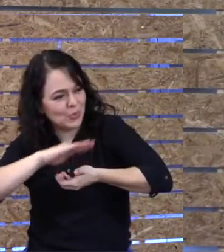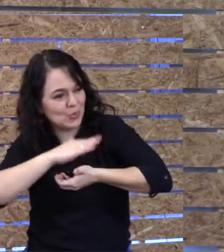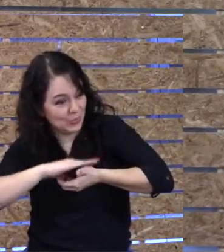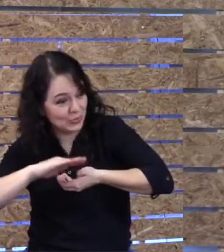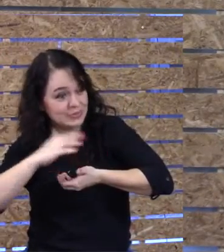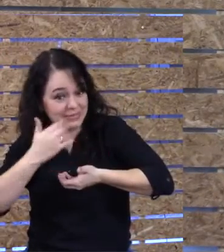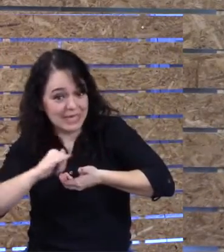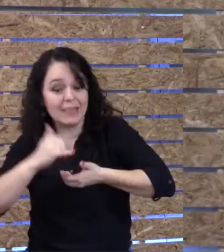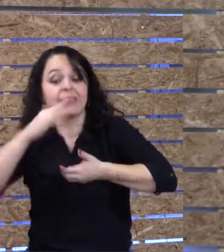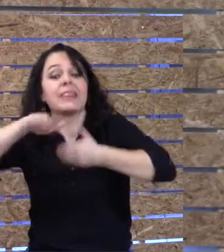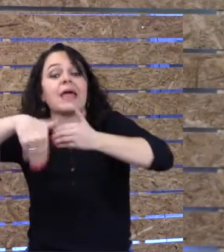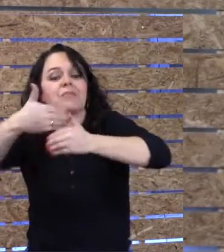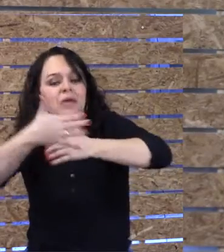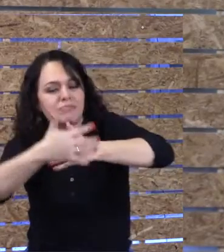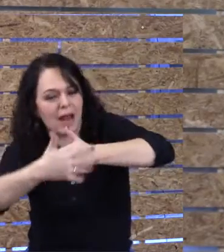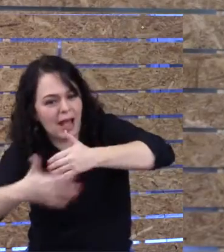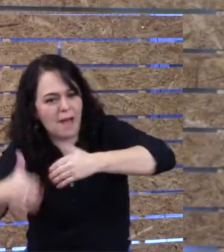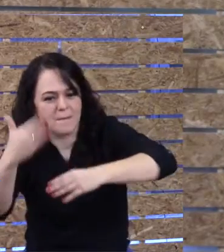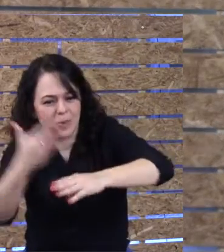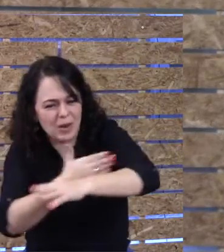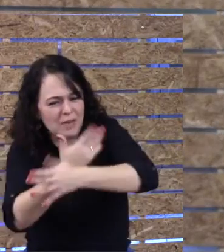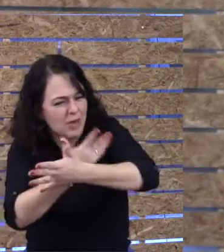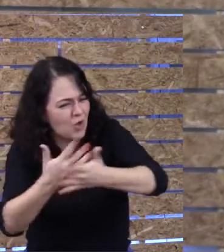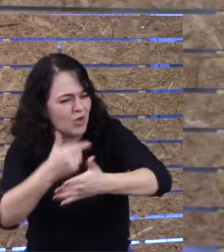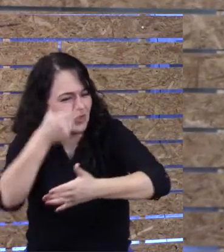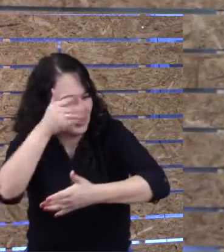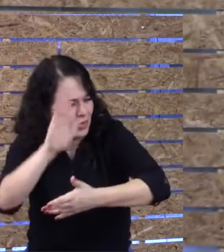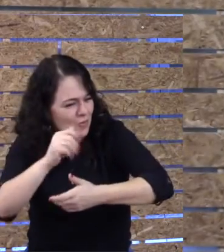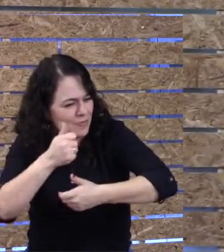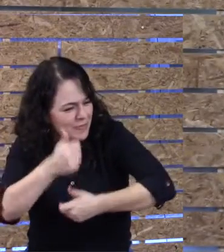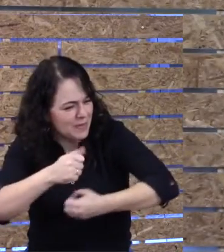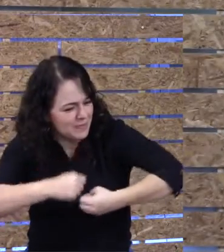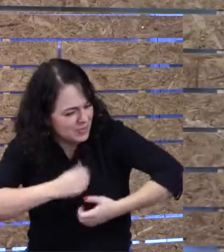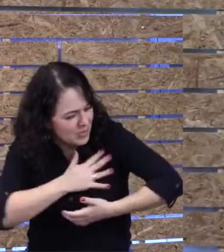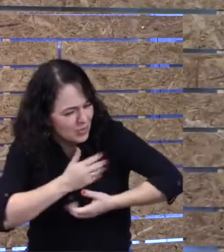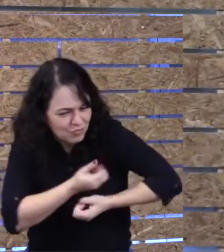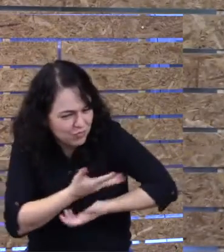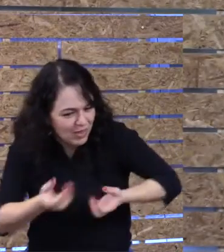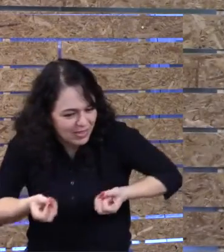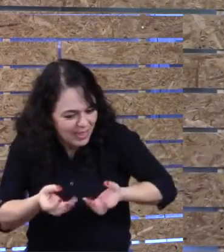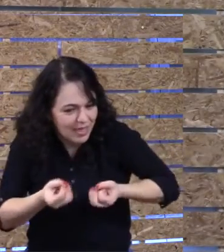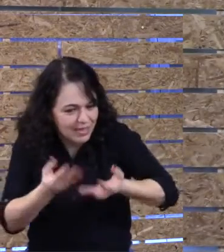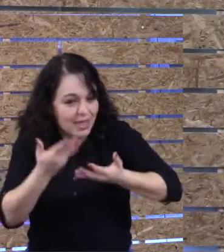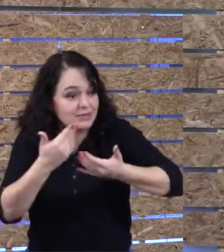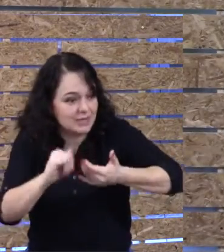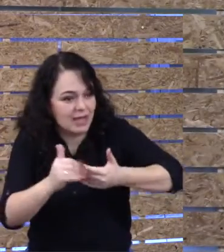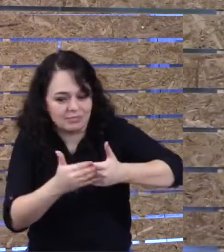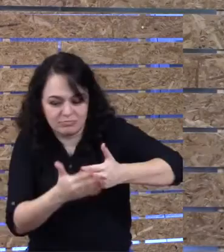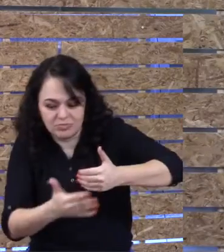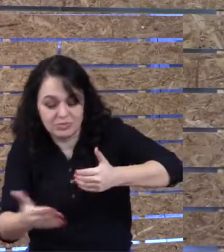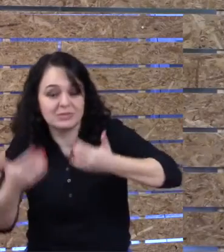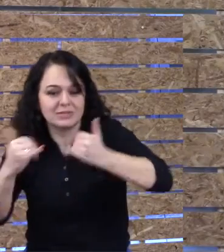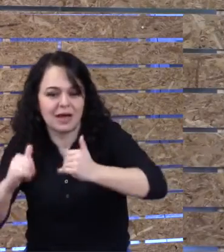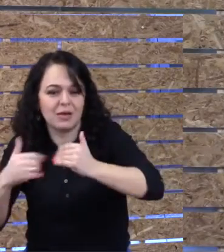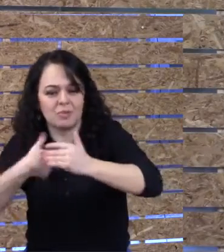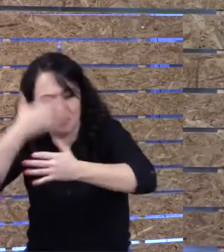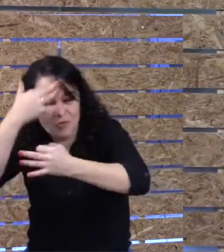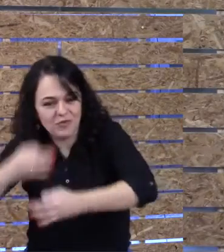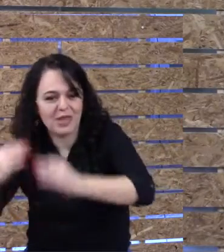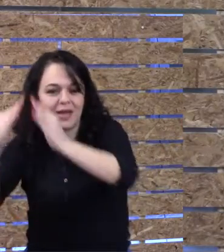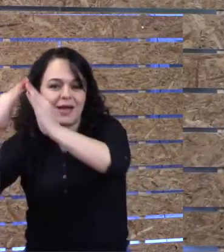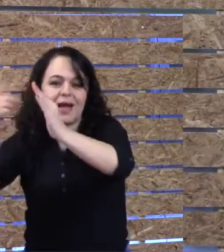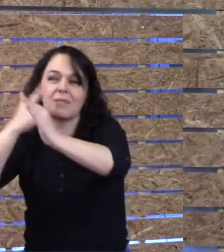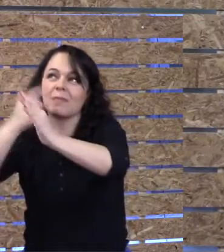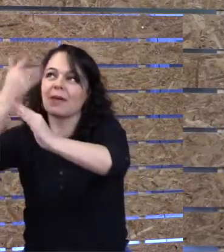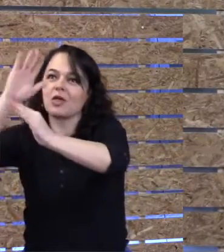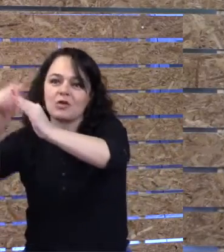del Padre, después de ser seguidos por el bien y la misericordia, pero en la mitad no hay sino problemas. Precisamente por